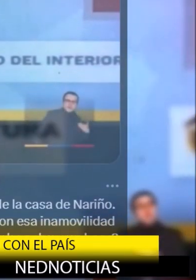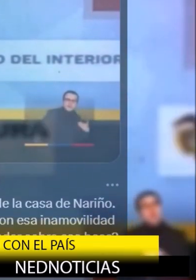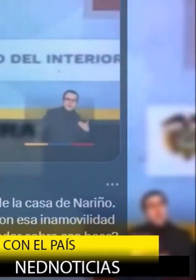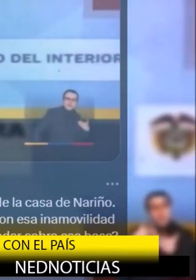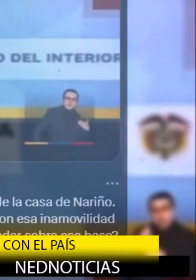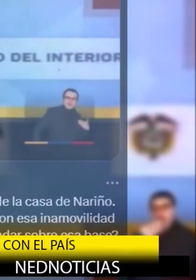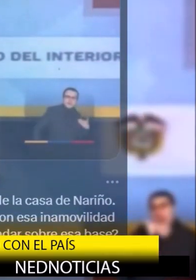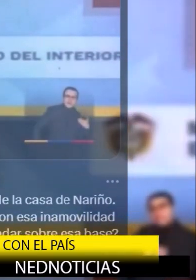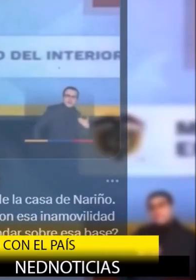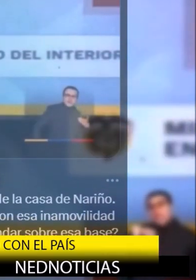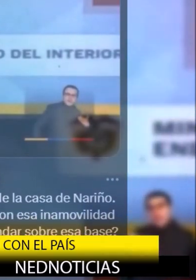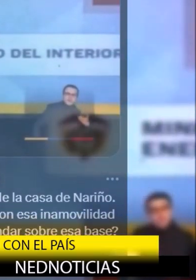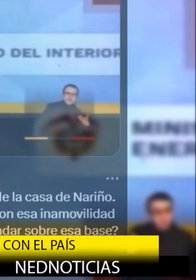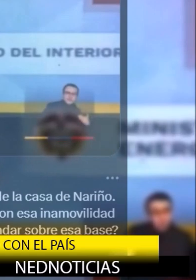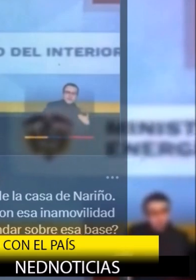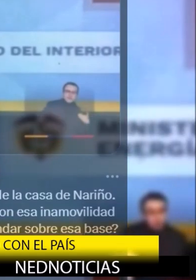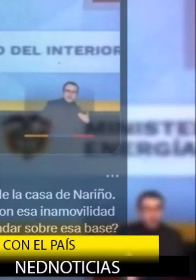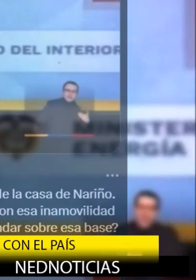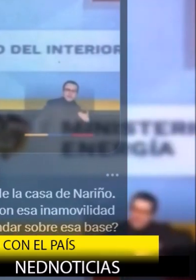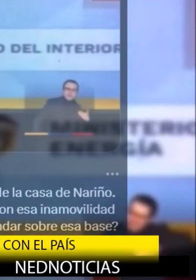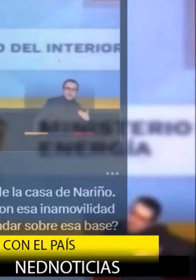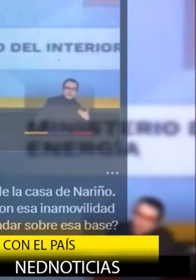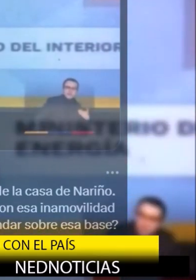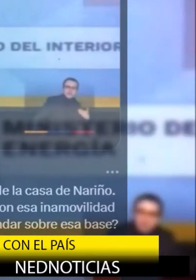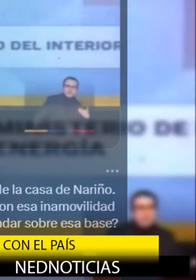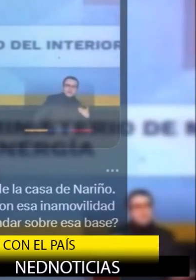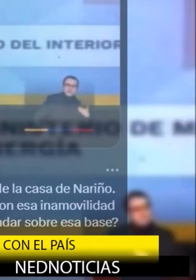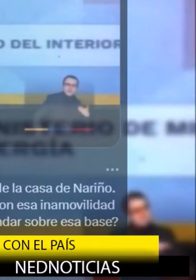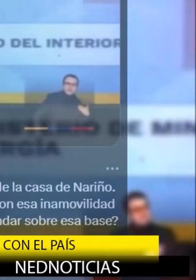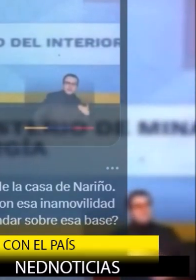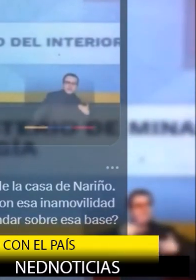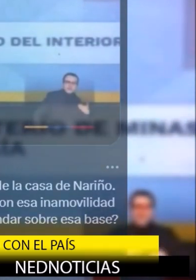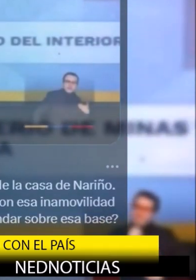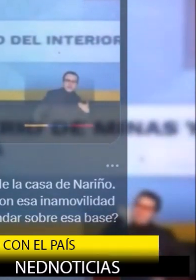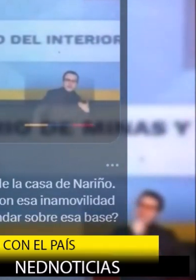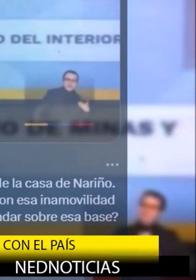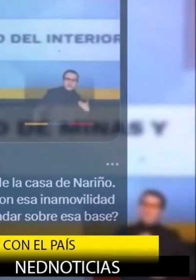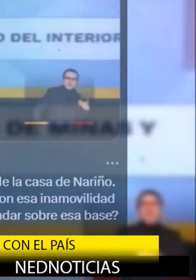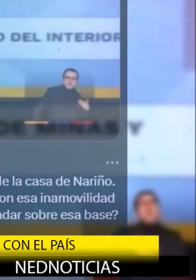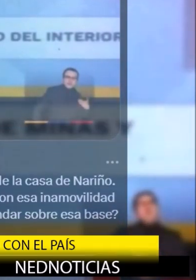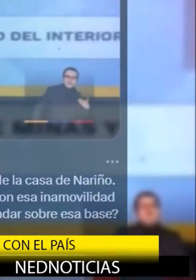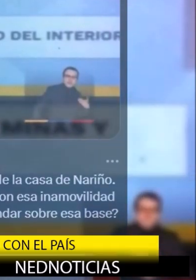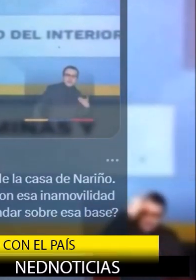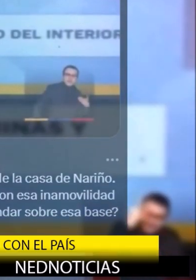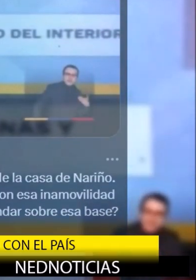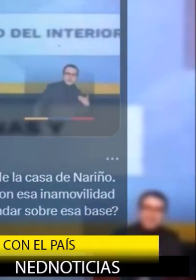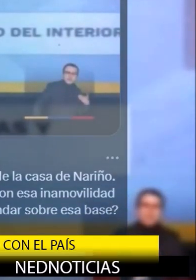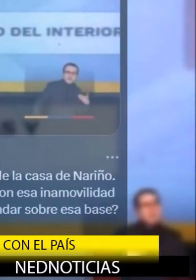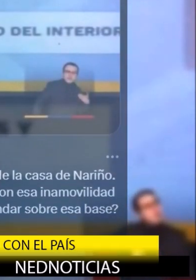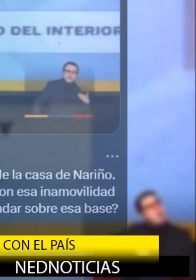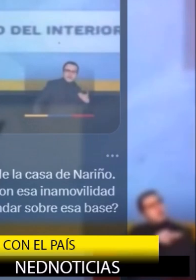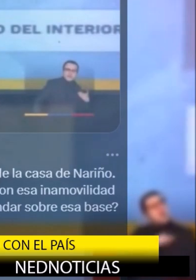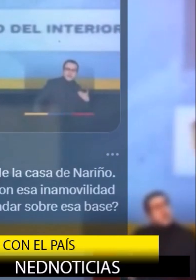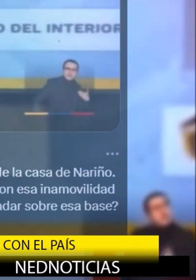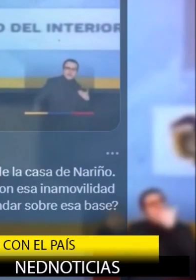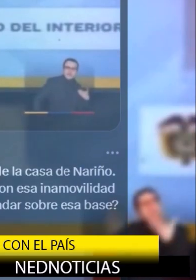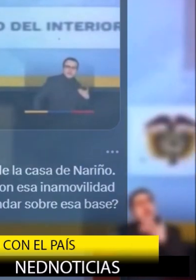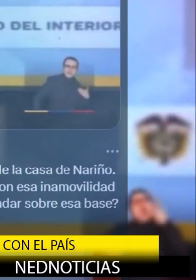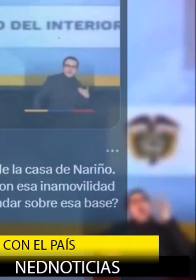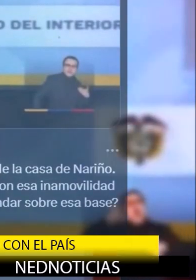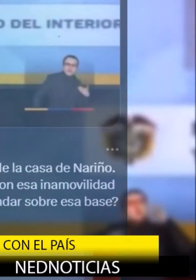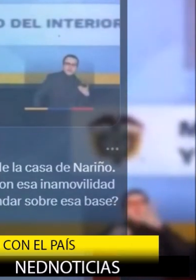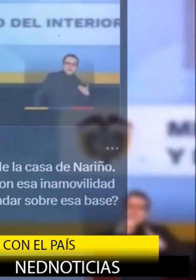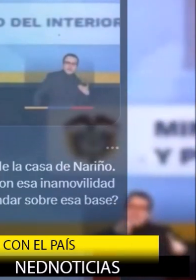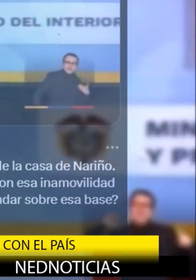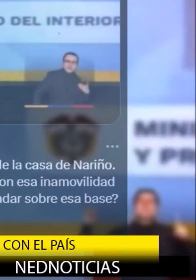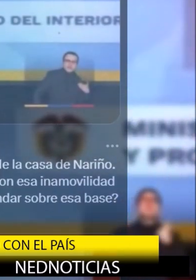los 9.000 que cojan sus bártulos, sus pertenencias y se vayan, y se van. Y no pasó nada, no pasó nada